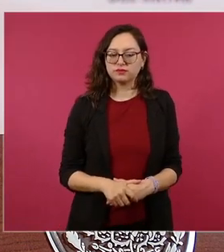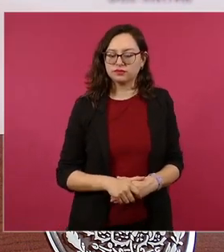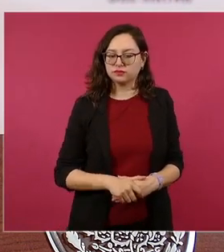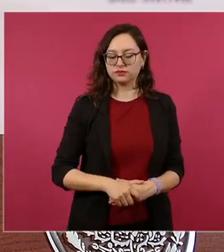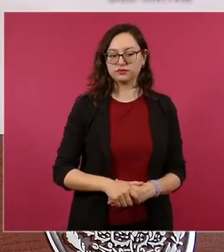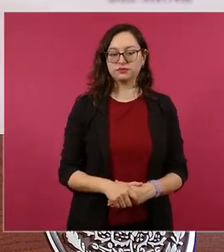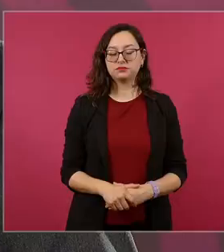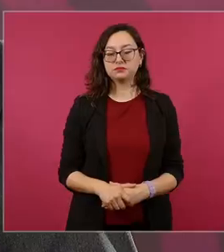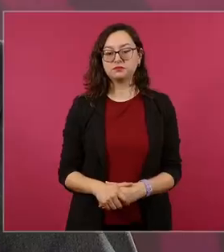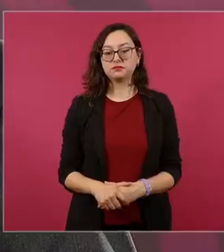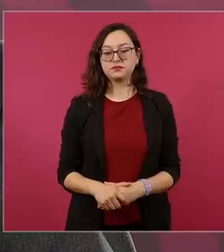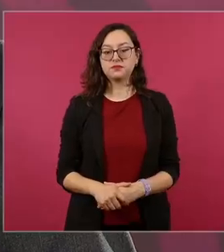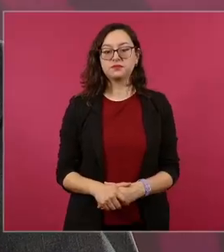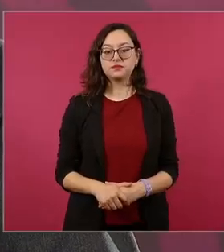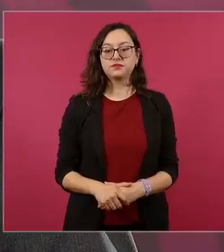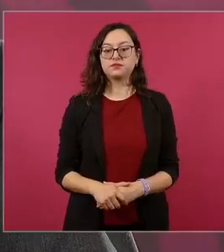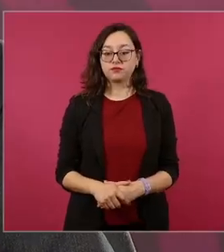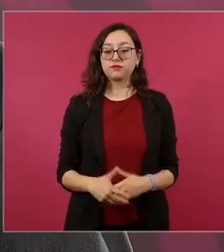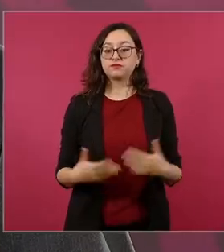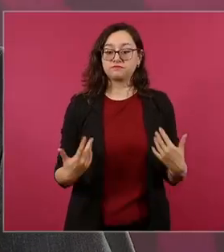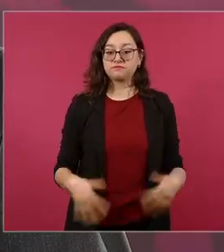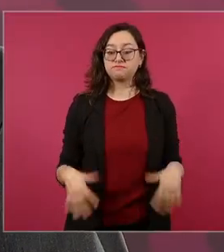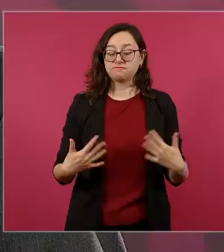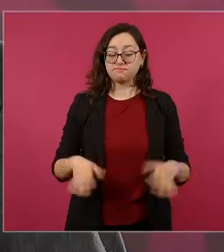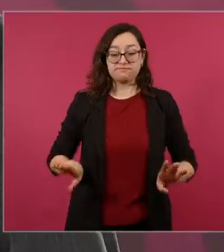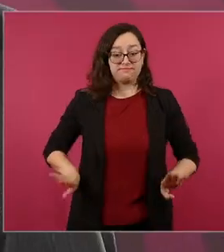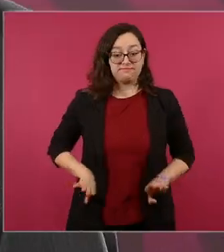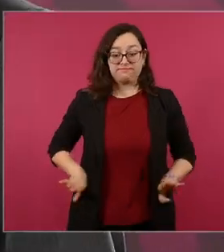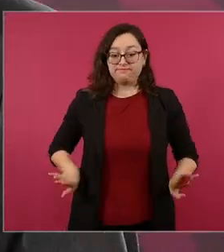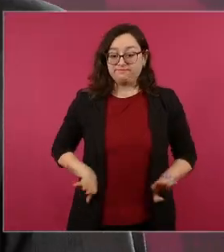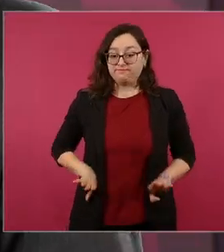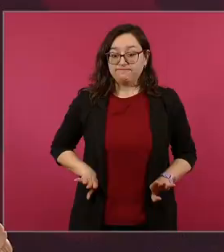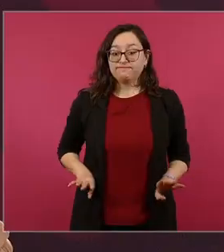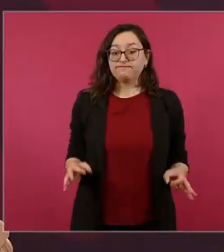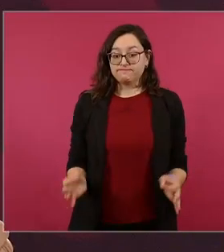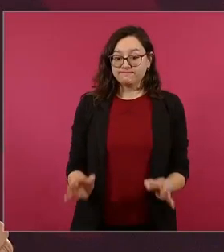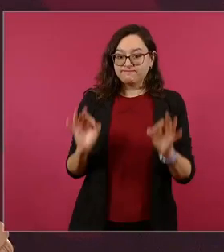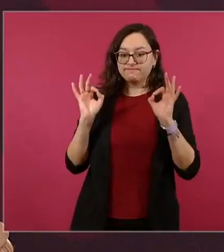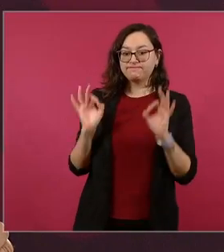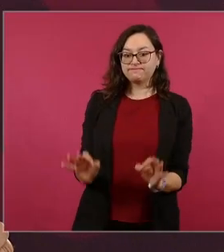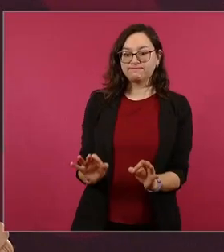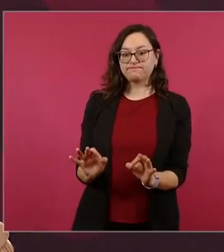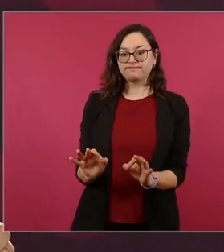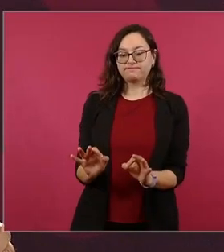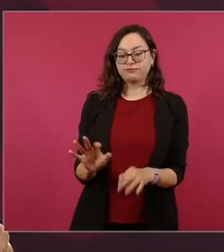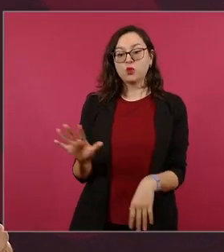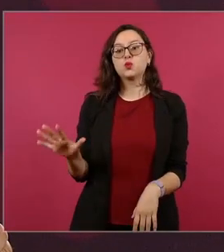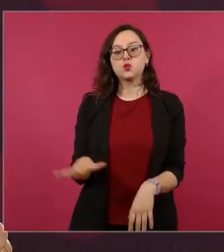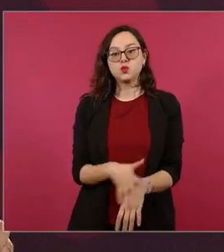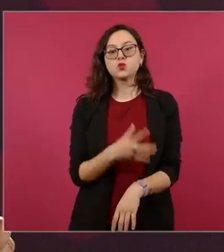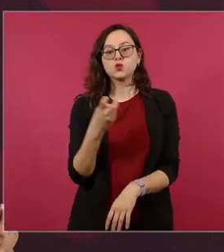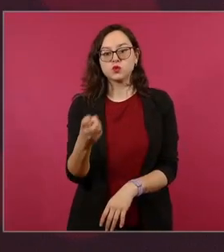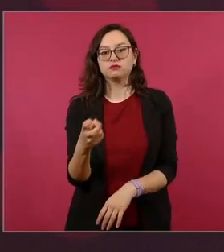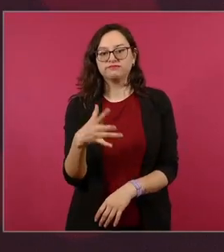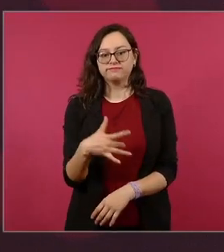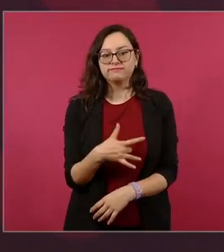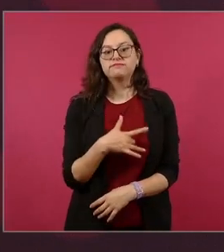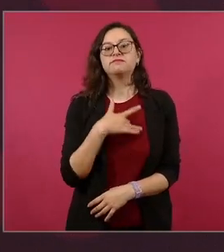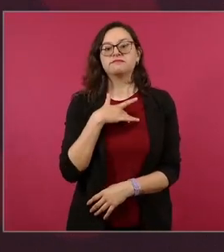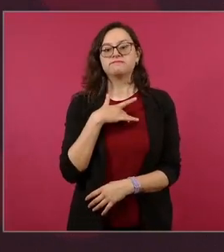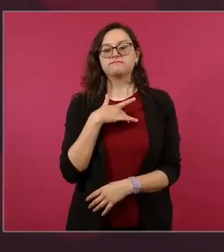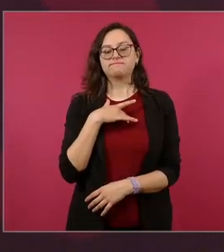repito, un pueblo ejemplar. Por eso me llena de orgullo ser el presidente